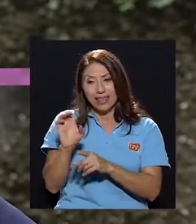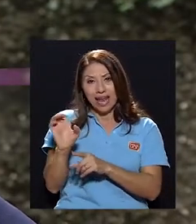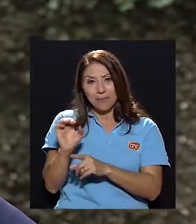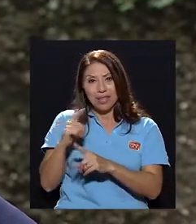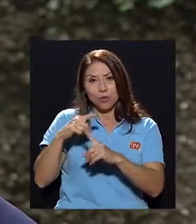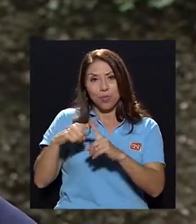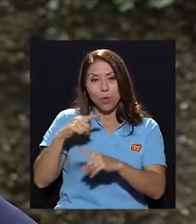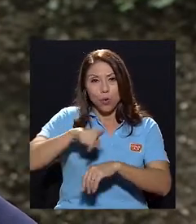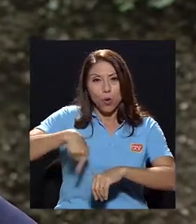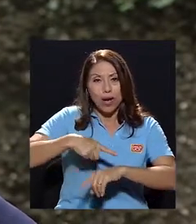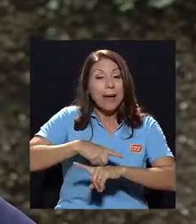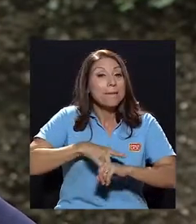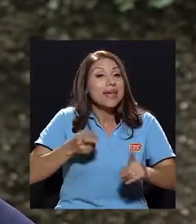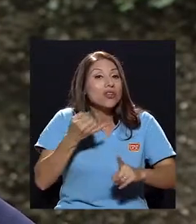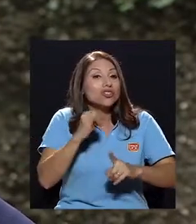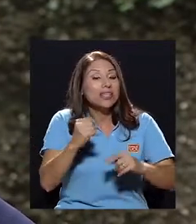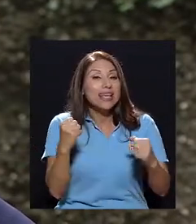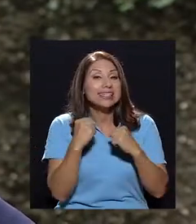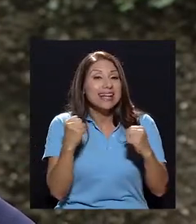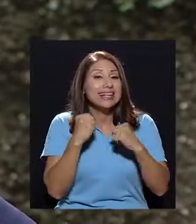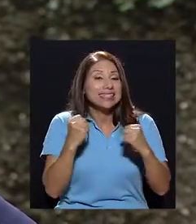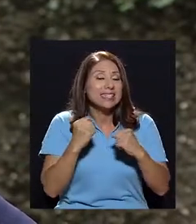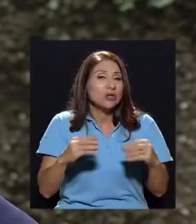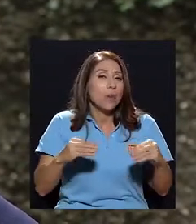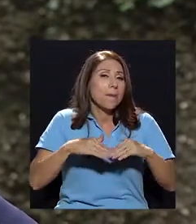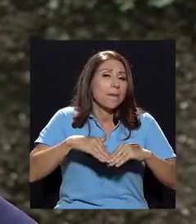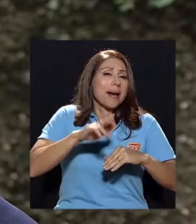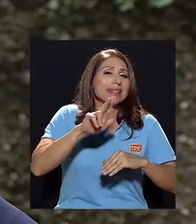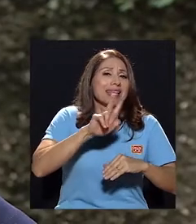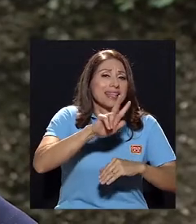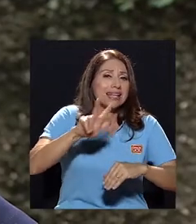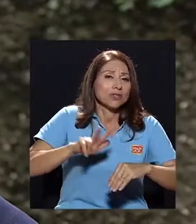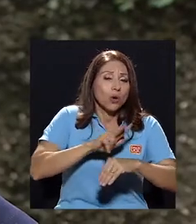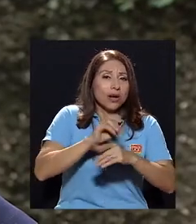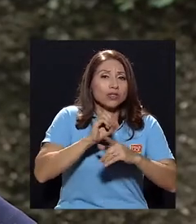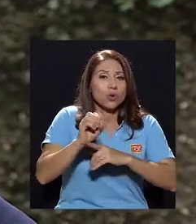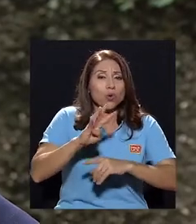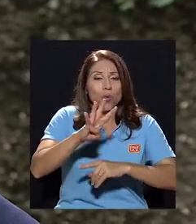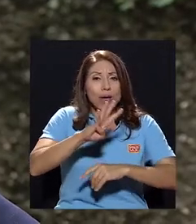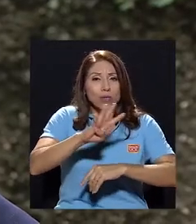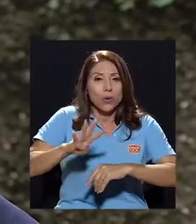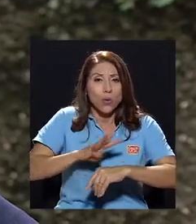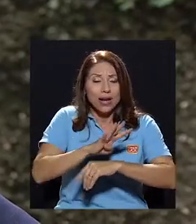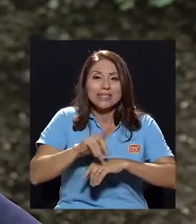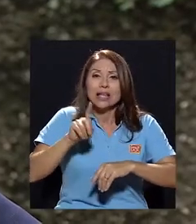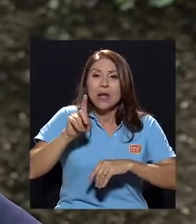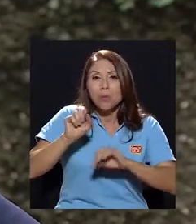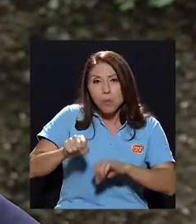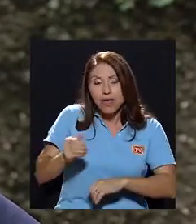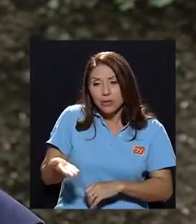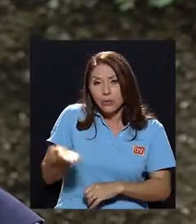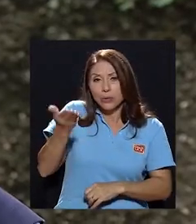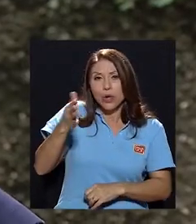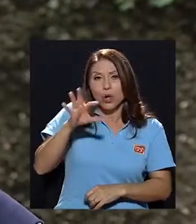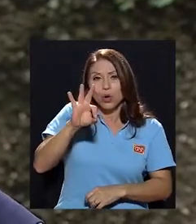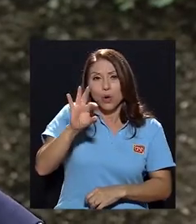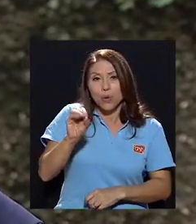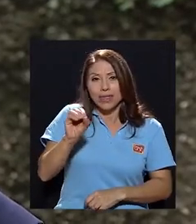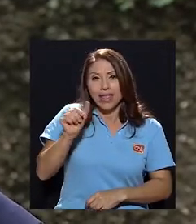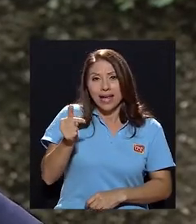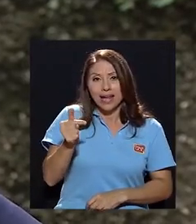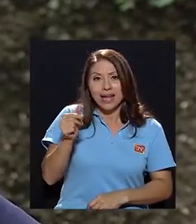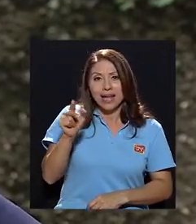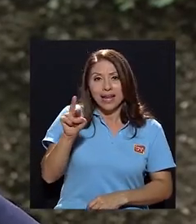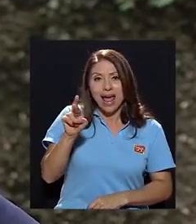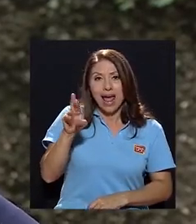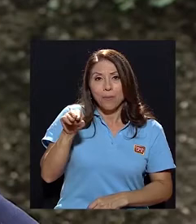larga duración, de más de 3, 4 horas, esa cantidad puede subir hasta 90 gramos de carbohidrato por hora. Pero para consumir 90 gramos